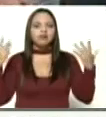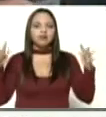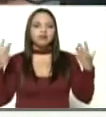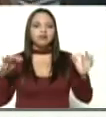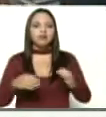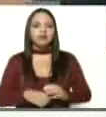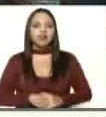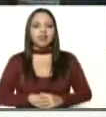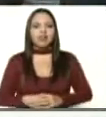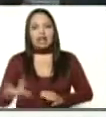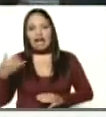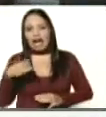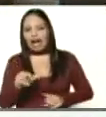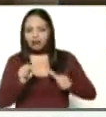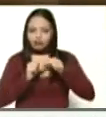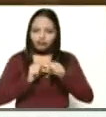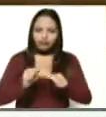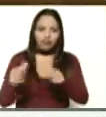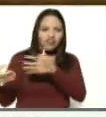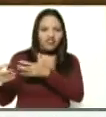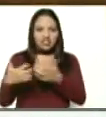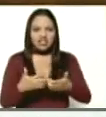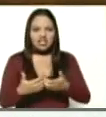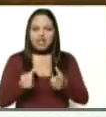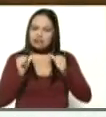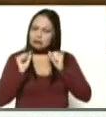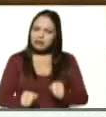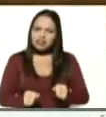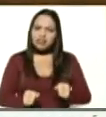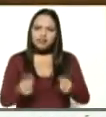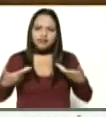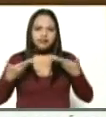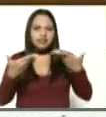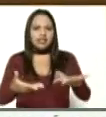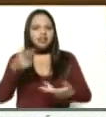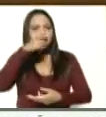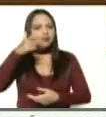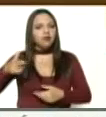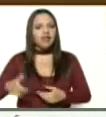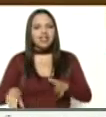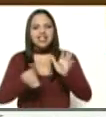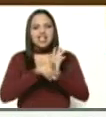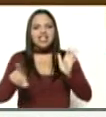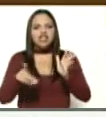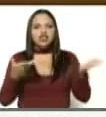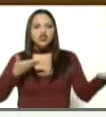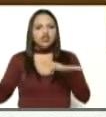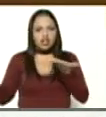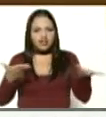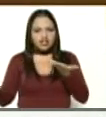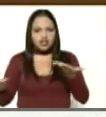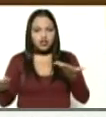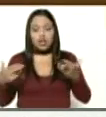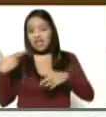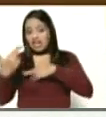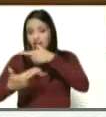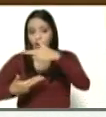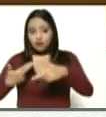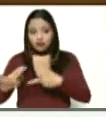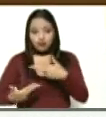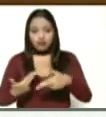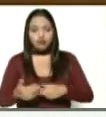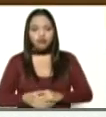Estamos dando nuestras batallas para seguir garantizando a nuestro pueblo el derecho a los servicios que la revolución